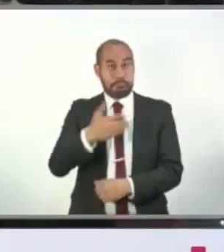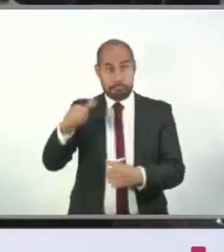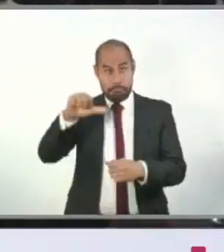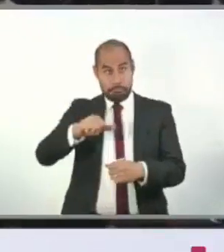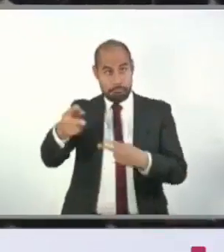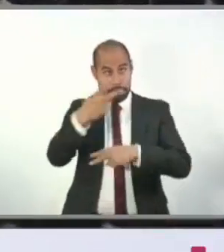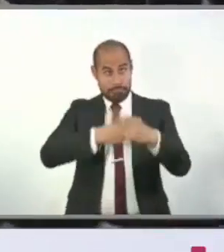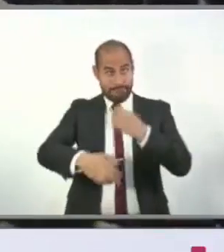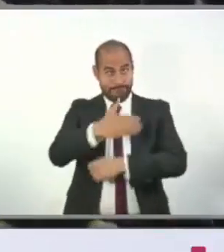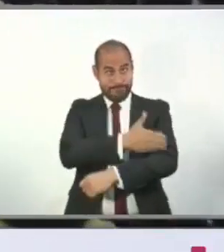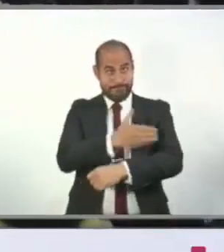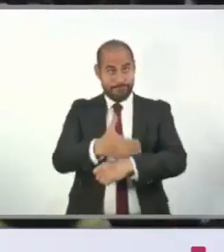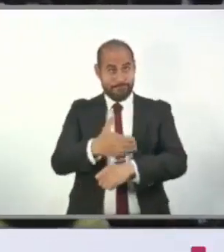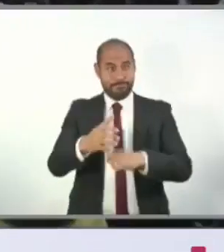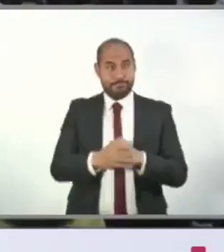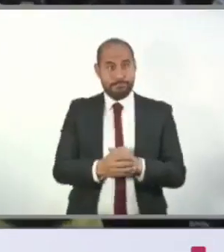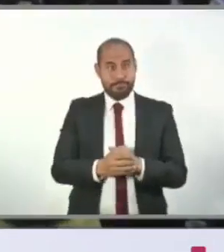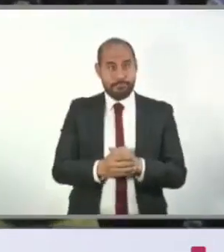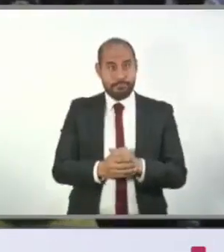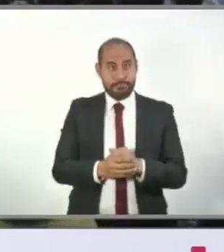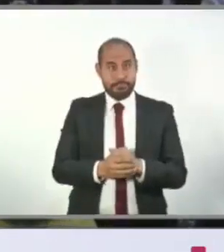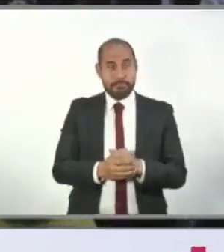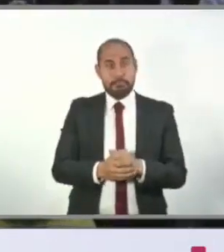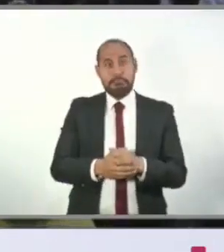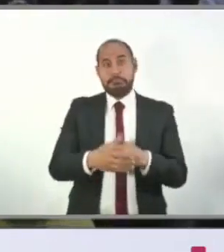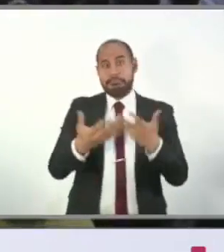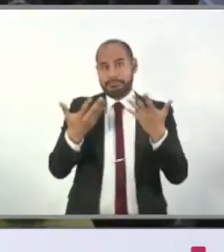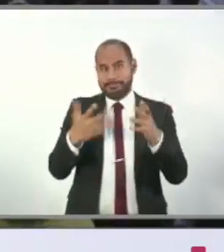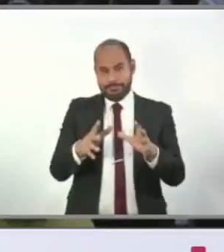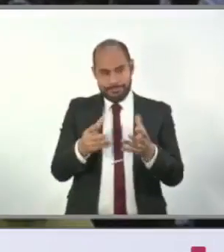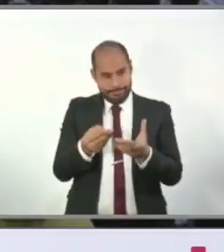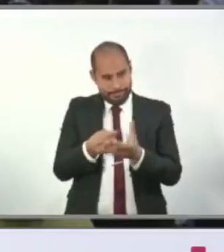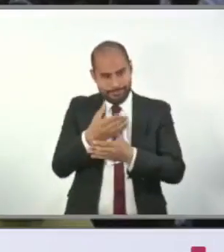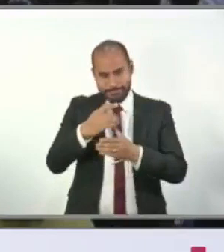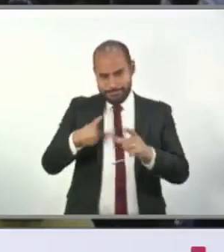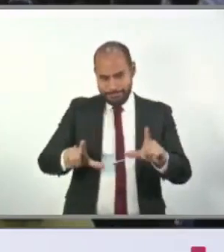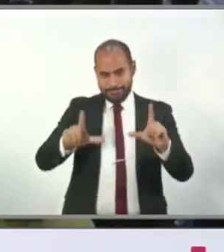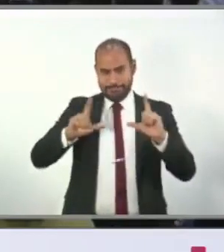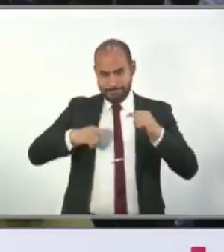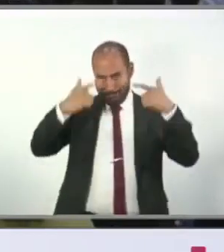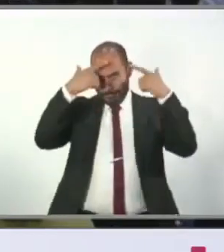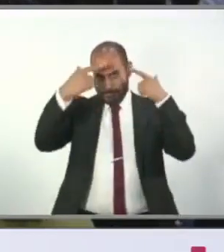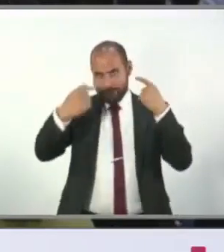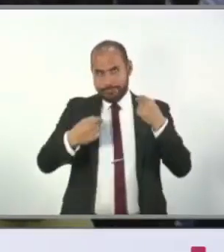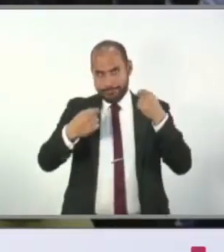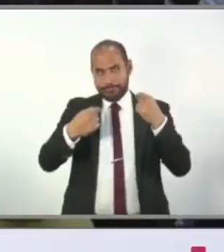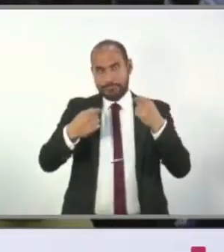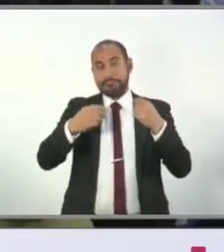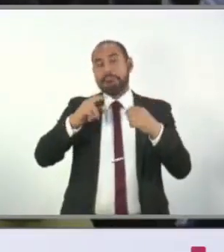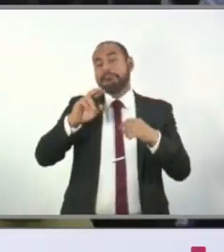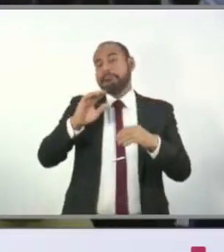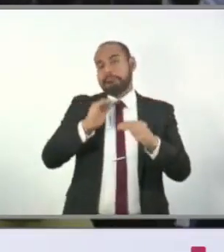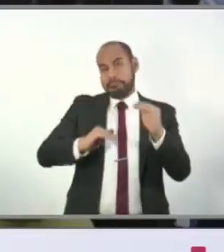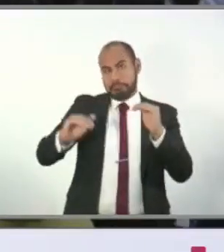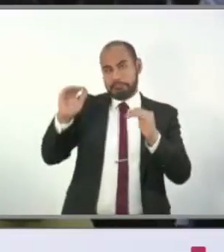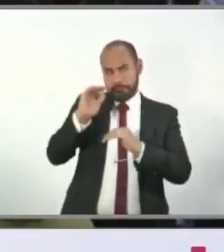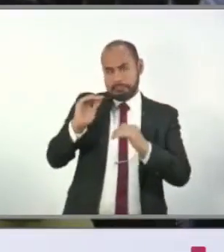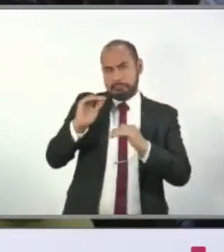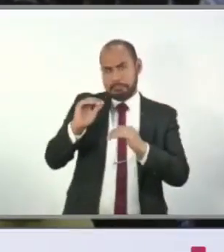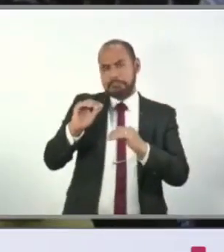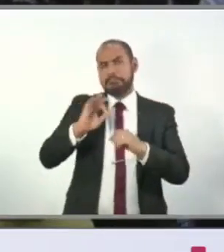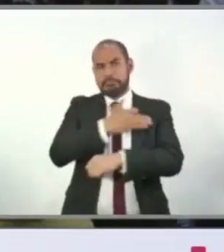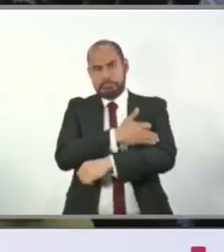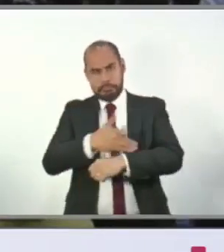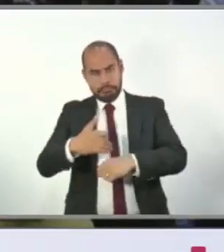acompañan, egresantes de nuestros posgrados, familiares, autoridades universitarias y